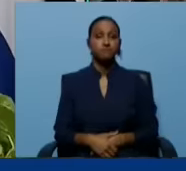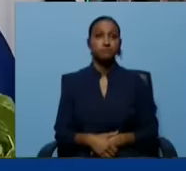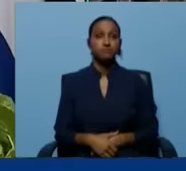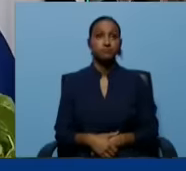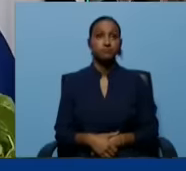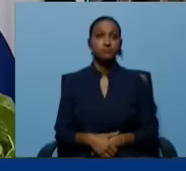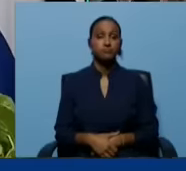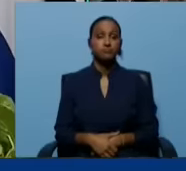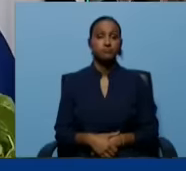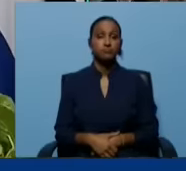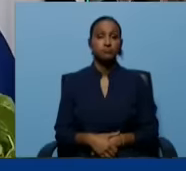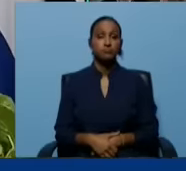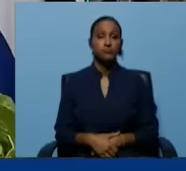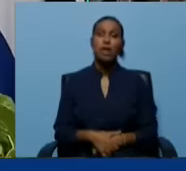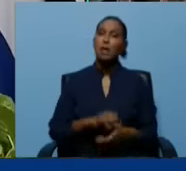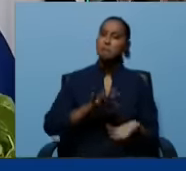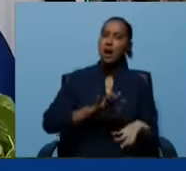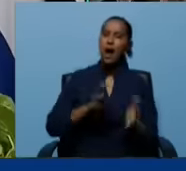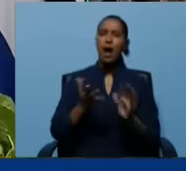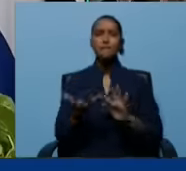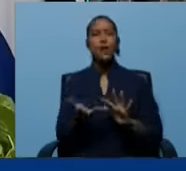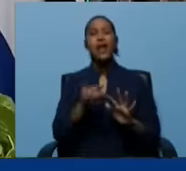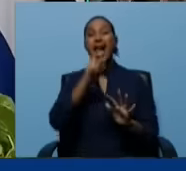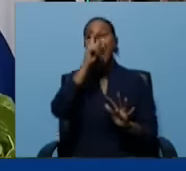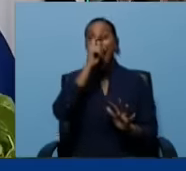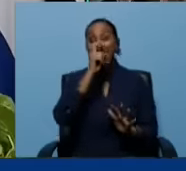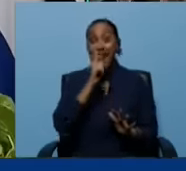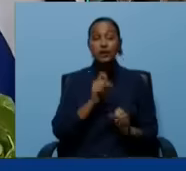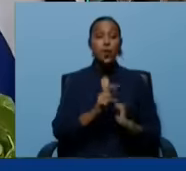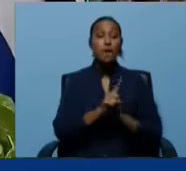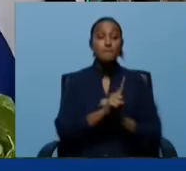desde el año